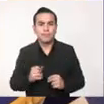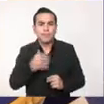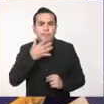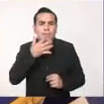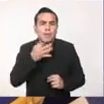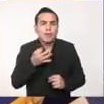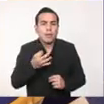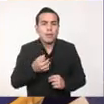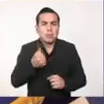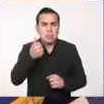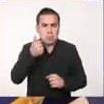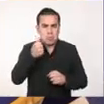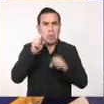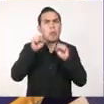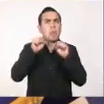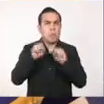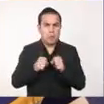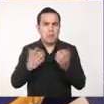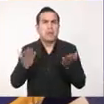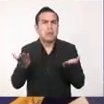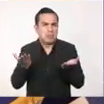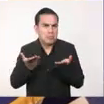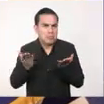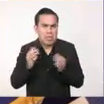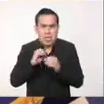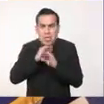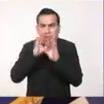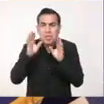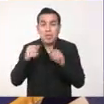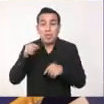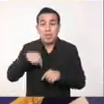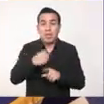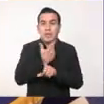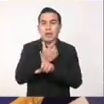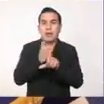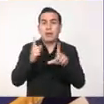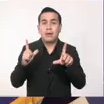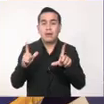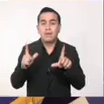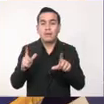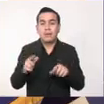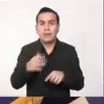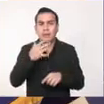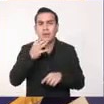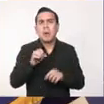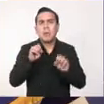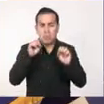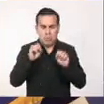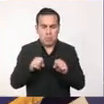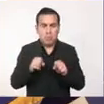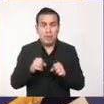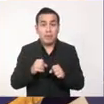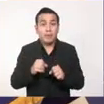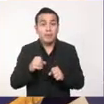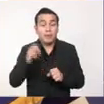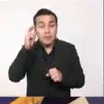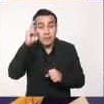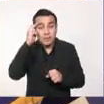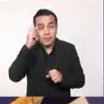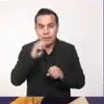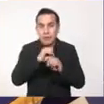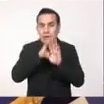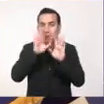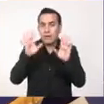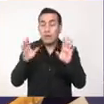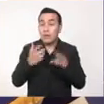Ahora, ¿eso es válido? Claro que es válido, por supuesto que es válido. Aquí este país es libre, acá hay oposición, no hay ningún problema. Pero todo con su justa palabra y